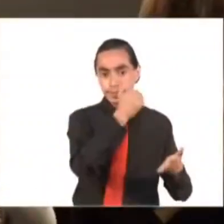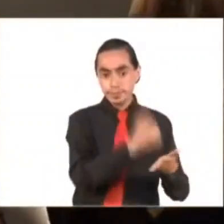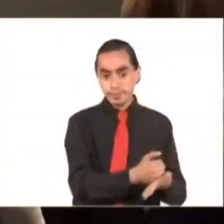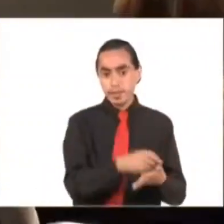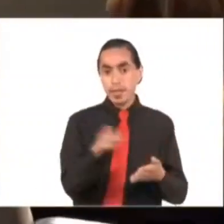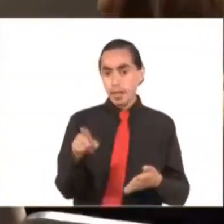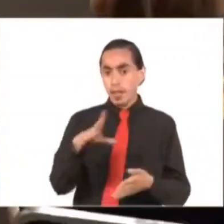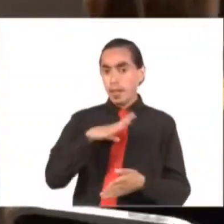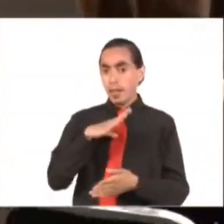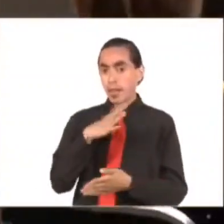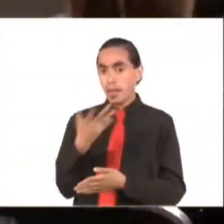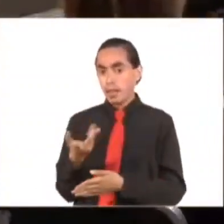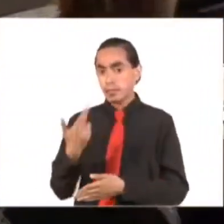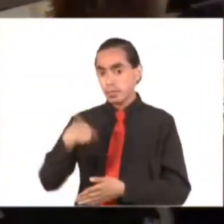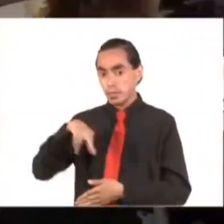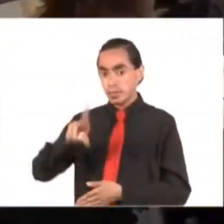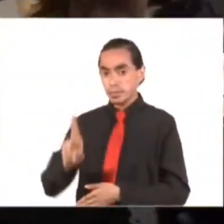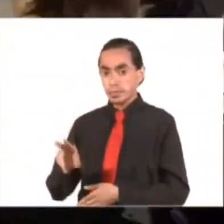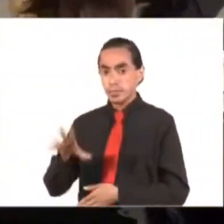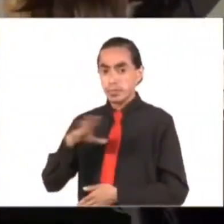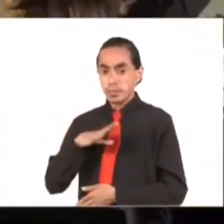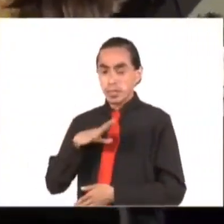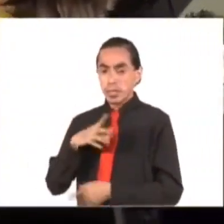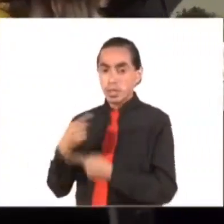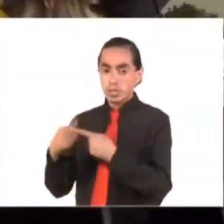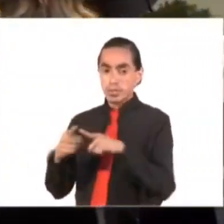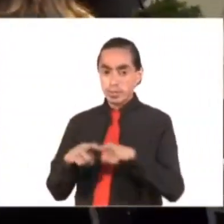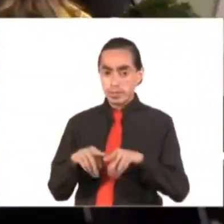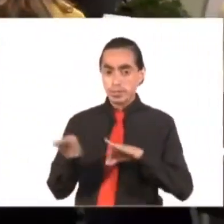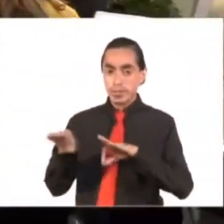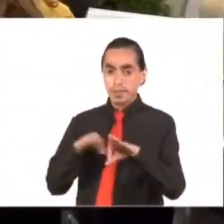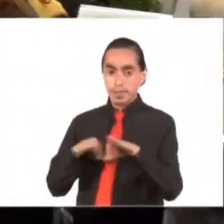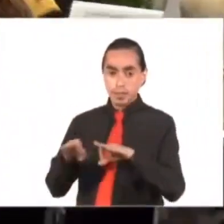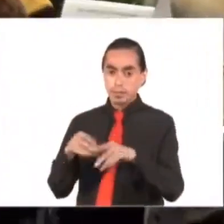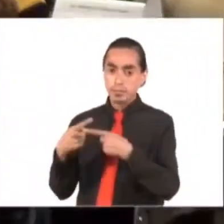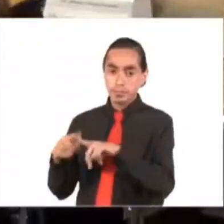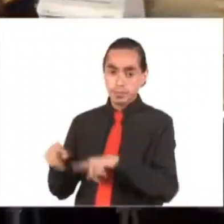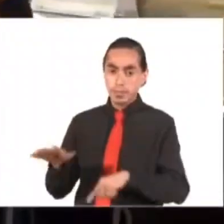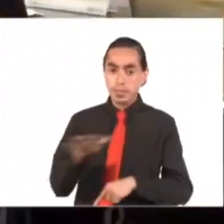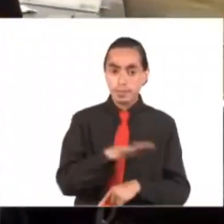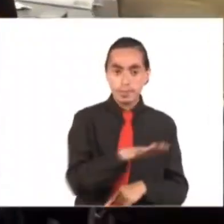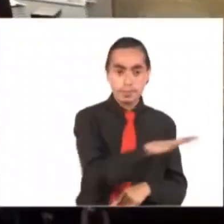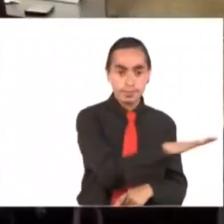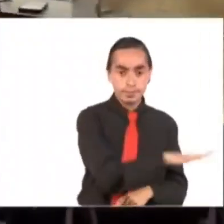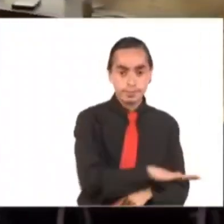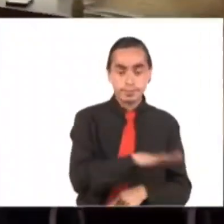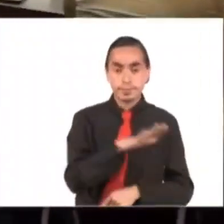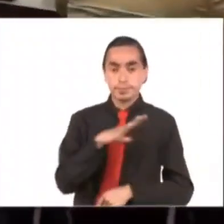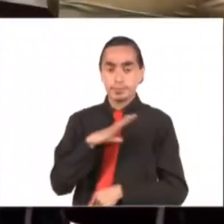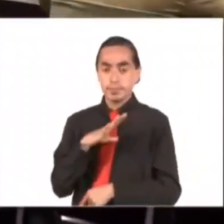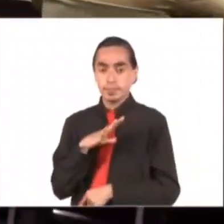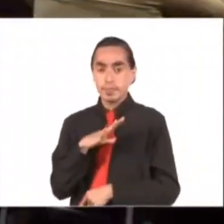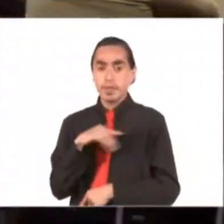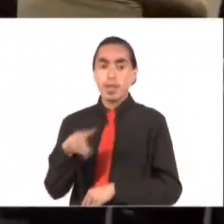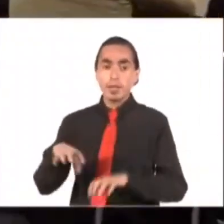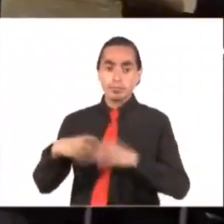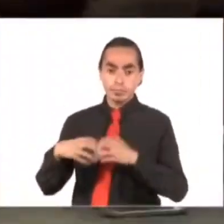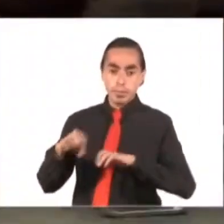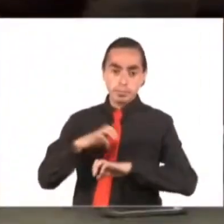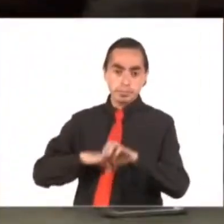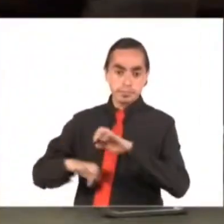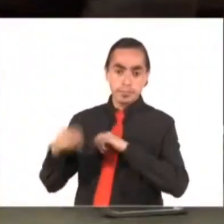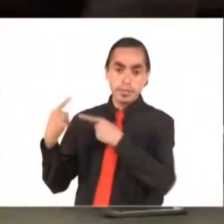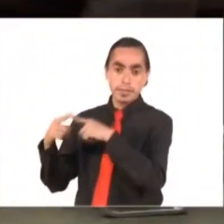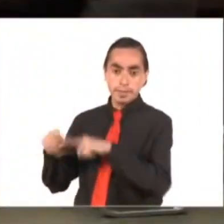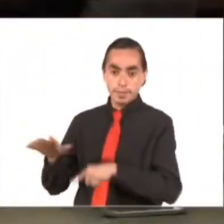Está aquí representación de las y los trabajadores de distintos sectores, empresarios de distintos